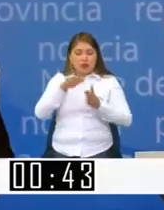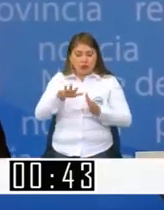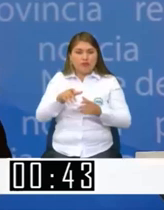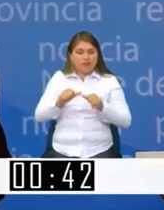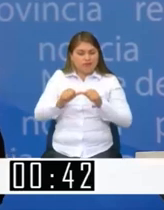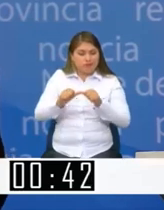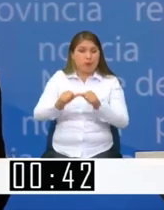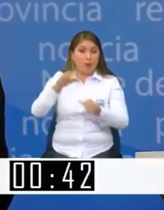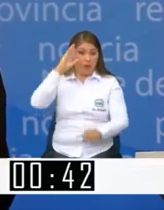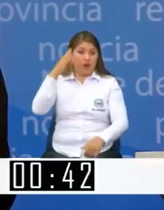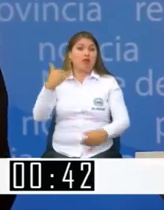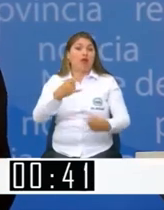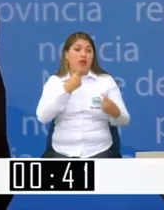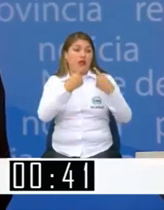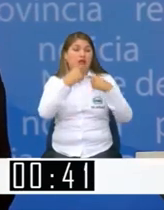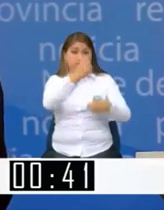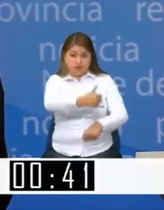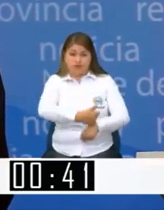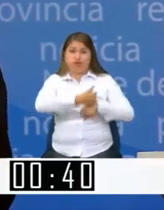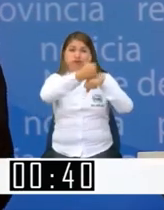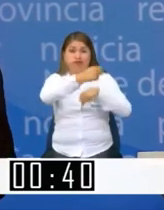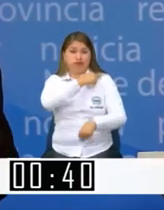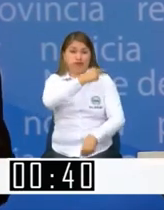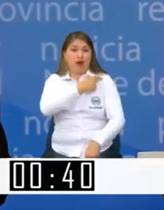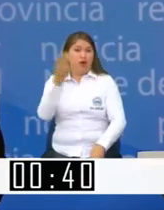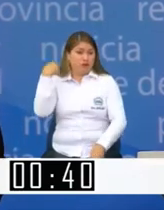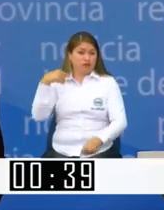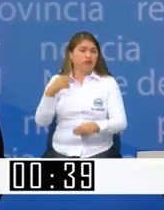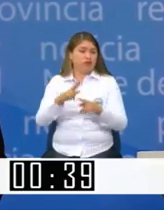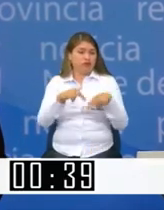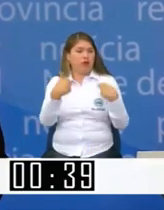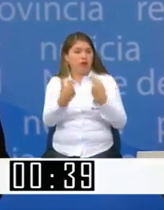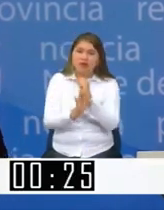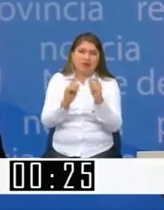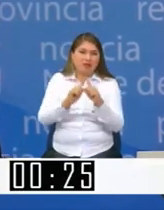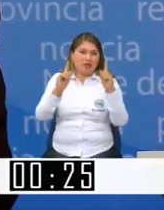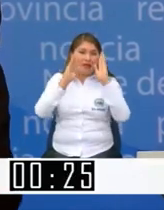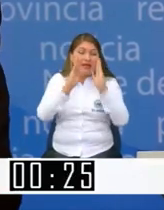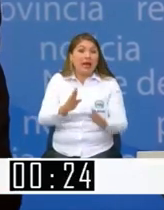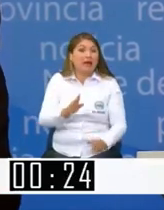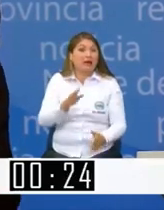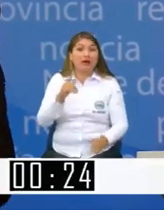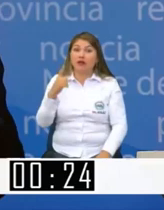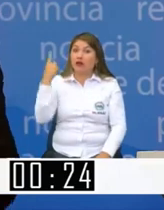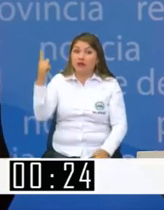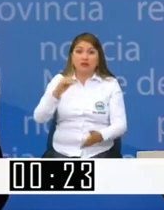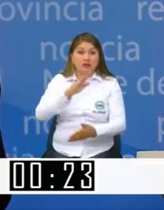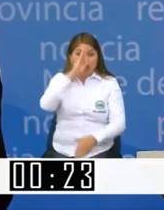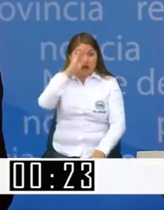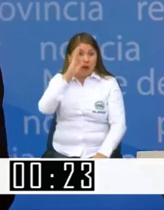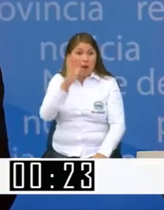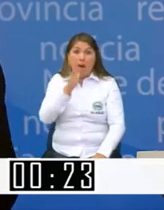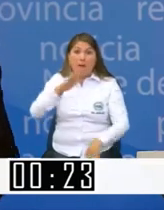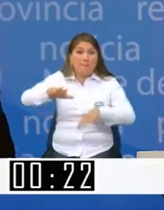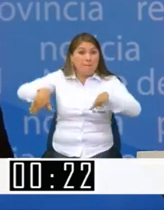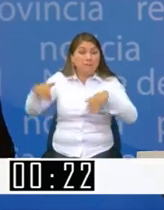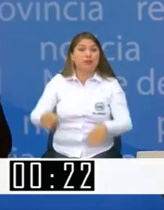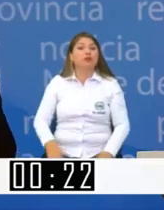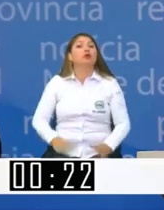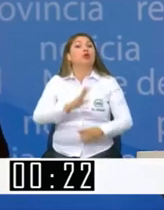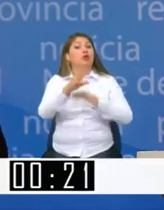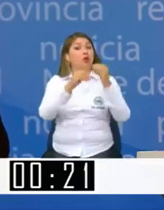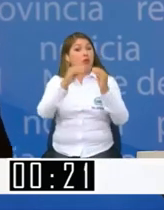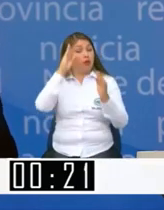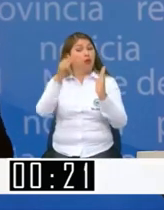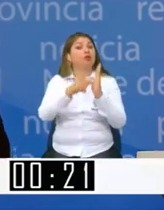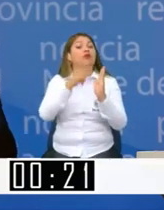Policía. Eso se habló con el señor mayor comandante en días pasados en una reunión que se tuvo. Eso no lo hay en San Gil y el Código de Policía dice